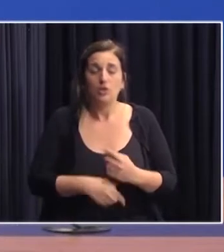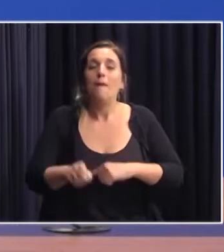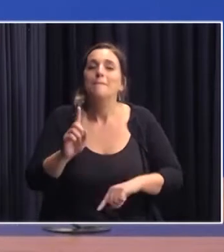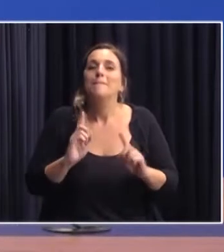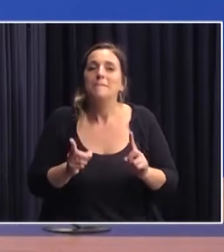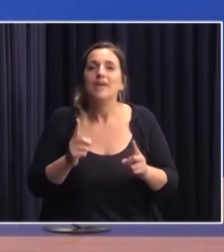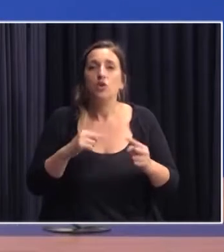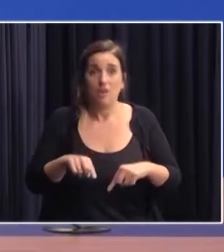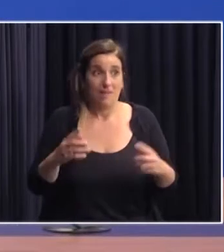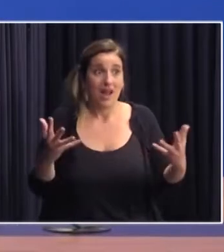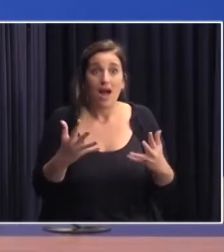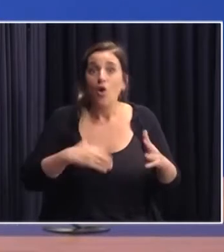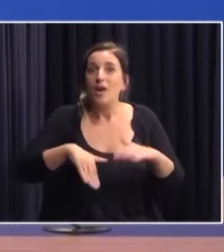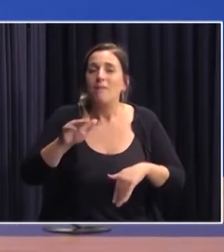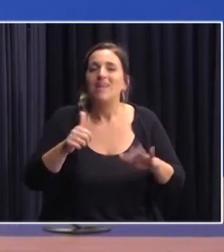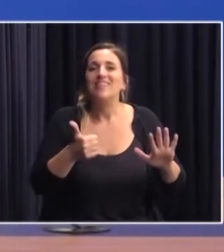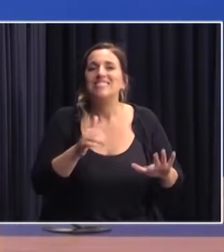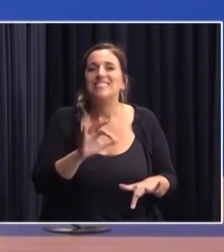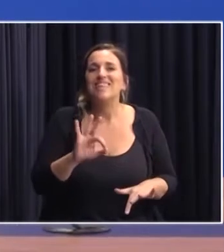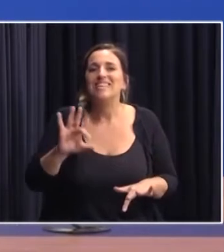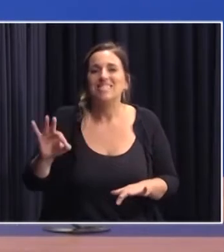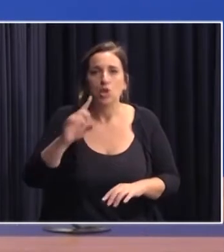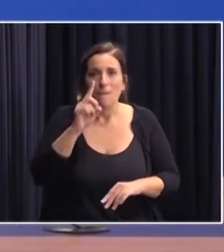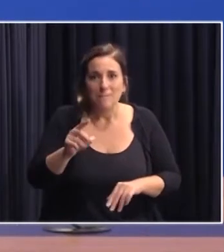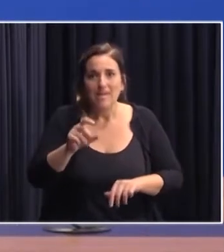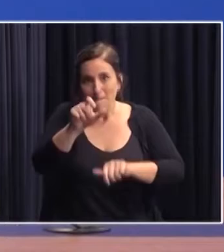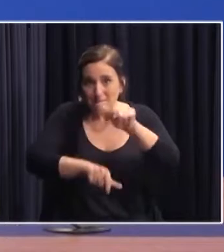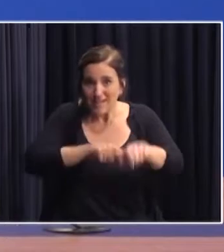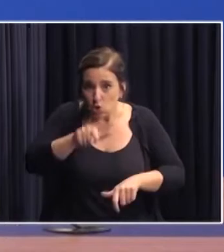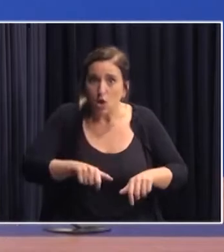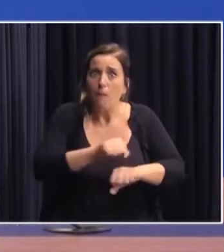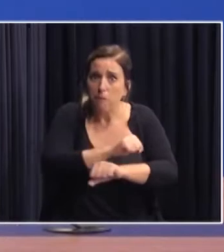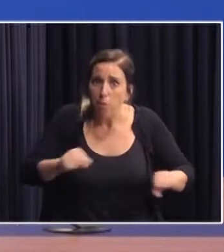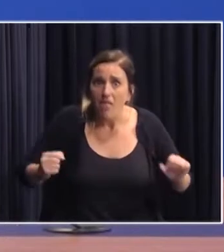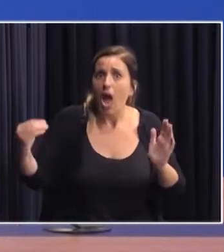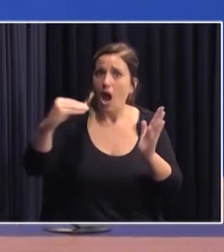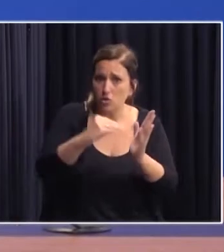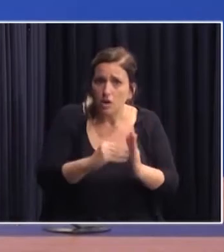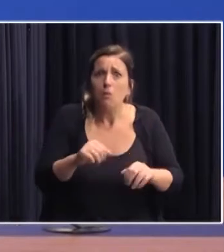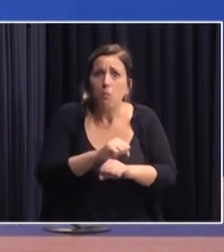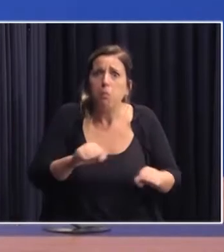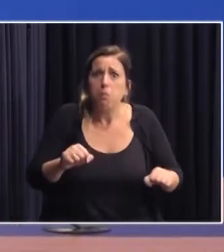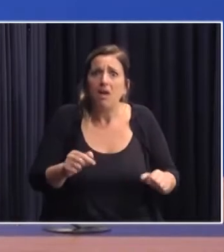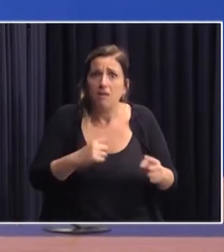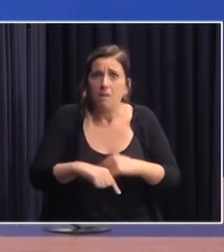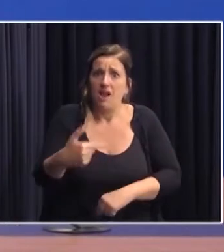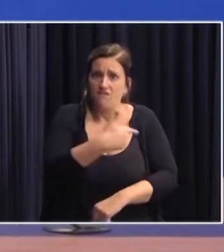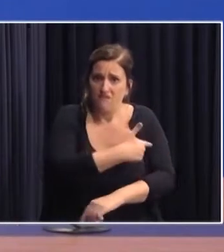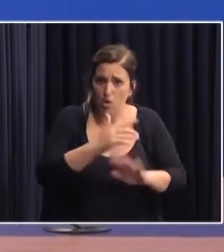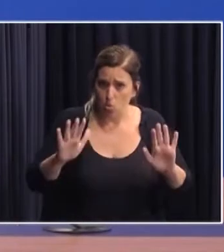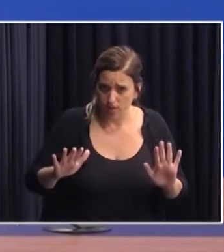todavía tenemos más de 600.000 uruguayos que se podrían agendar para esa